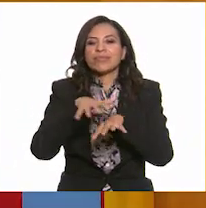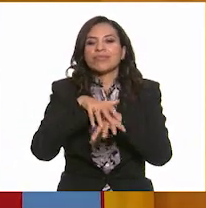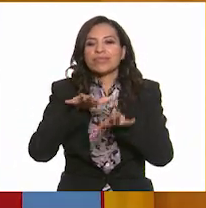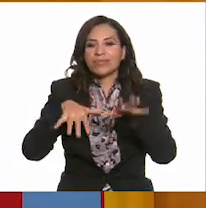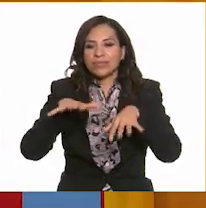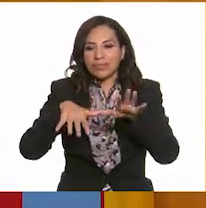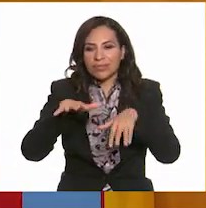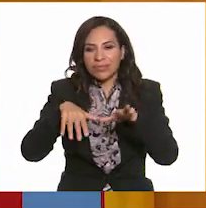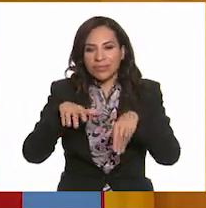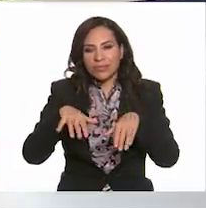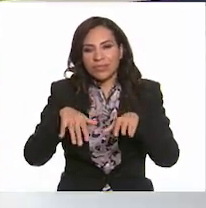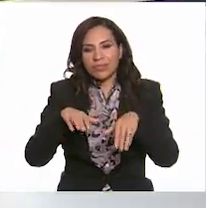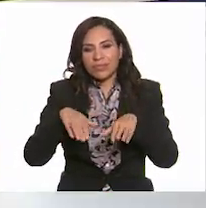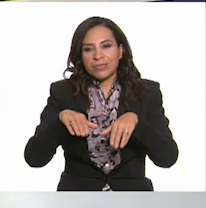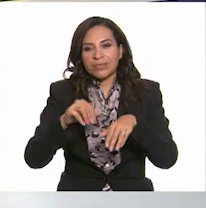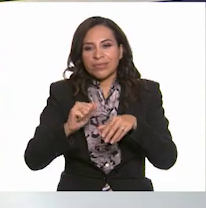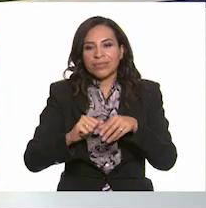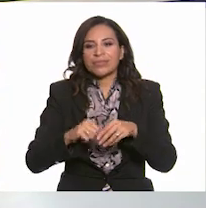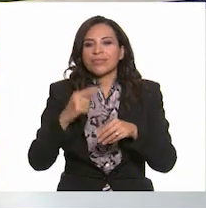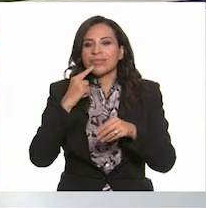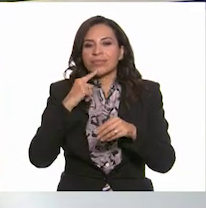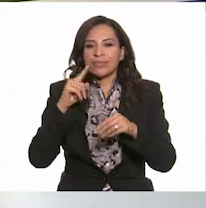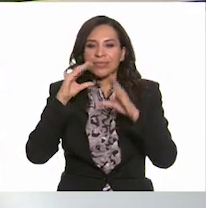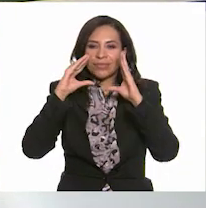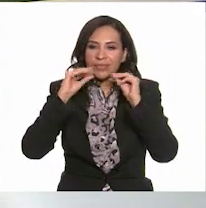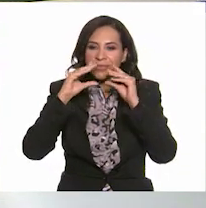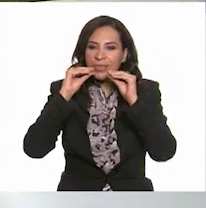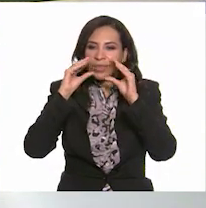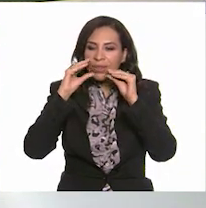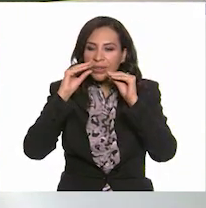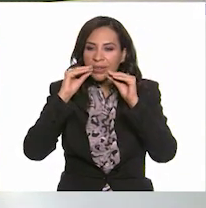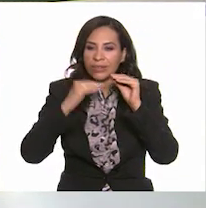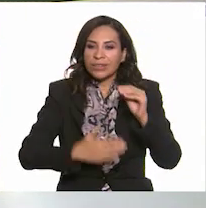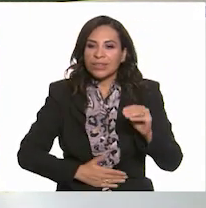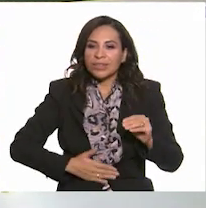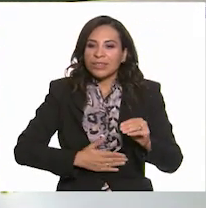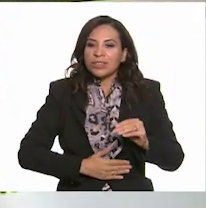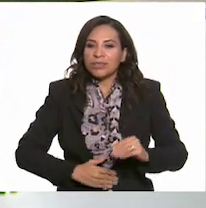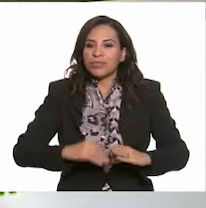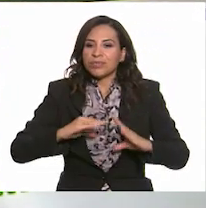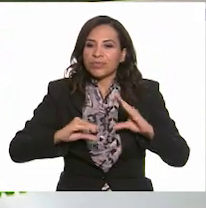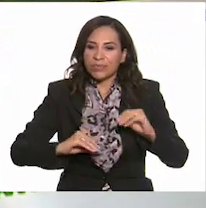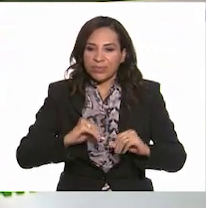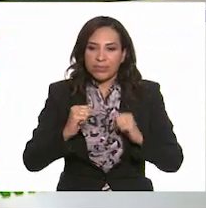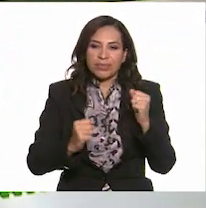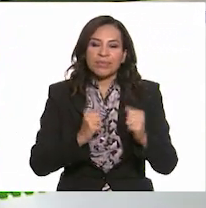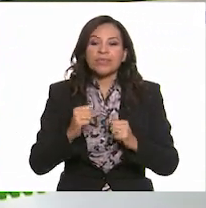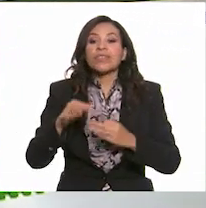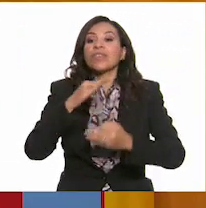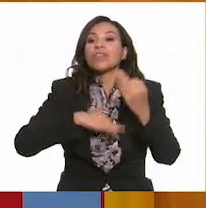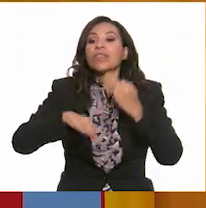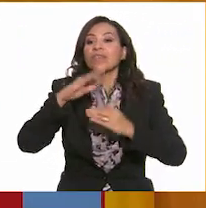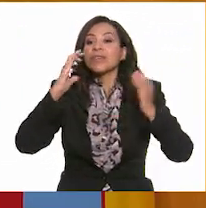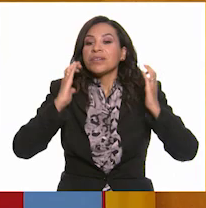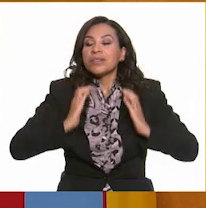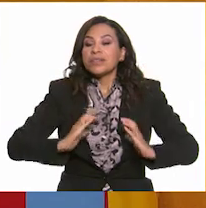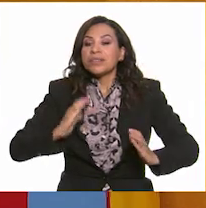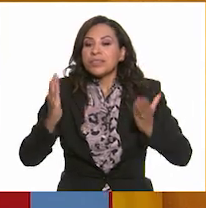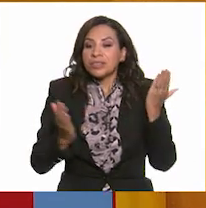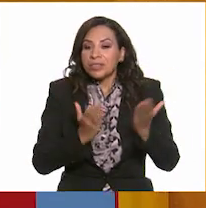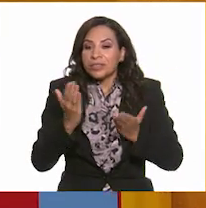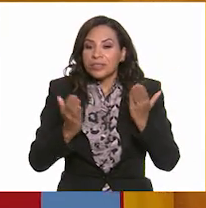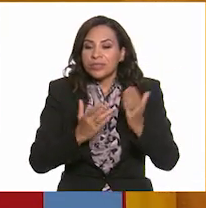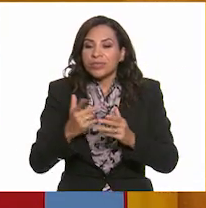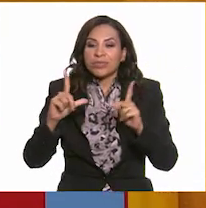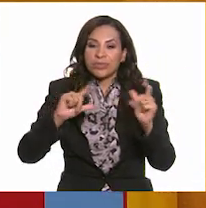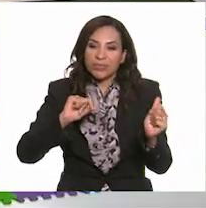así, sus boquitas así, la pancita así, todo el cuerpo así.